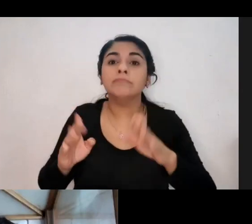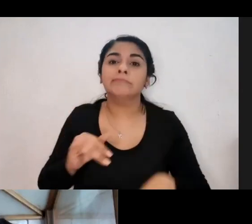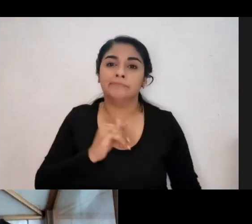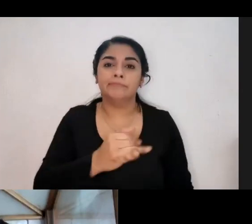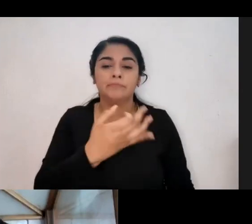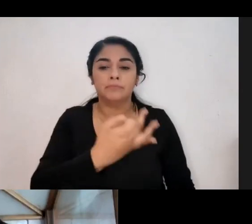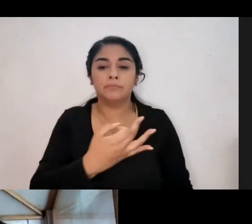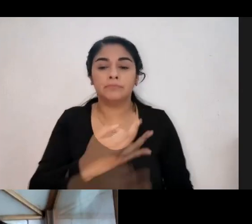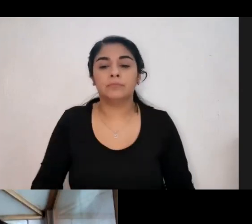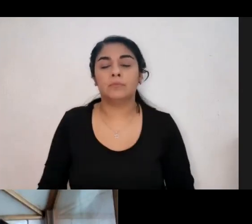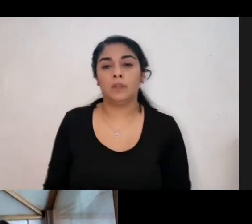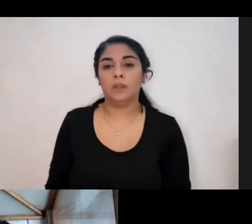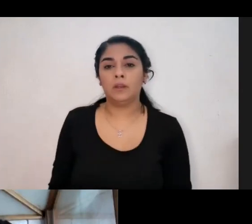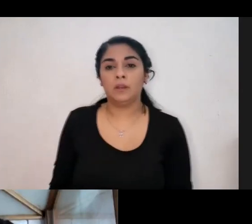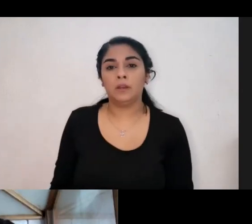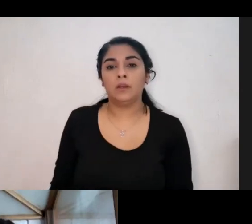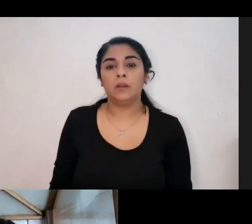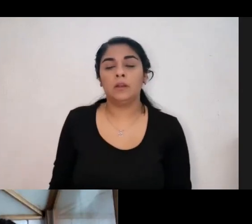Sí.